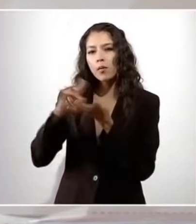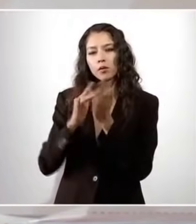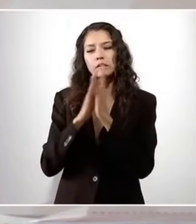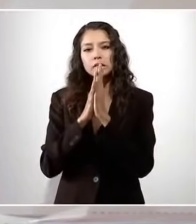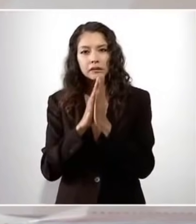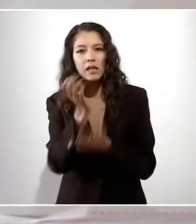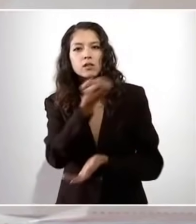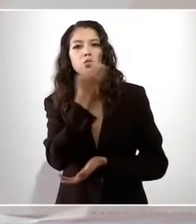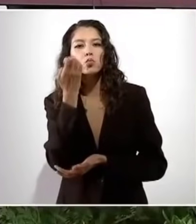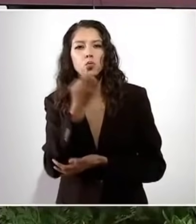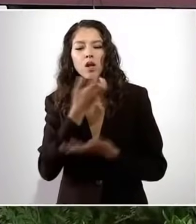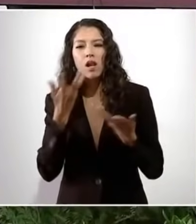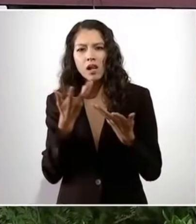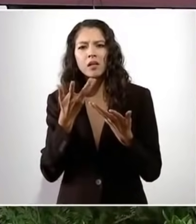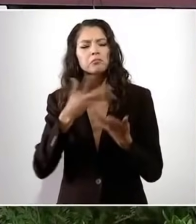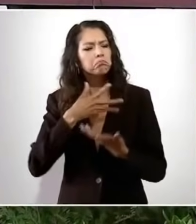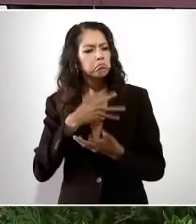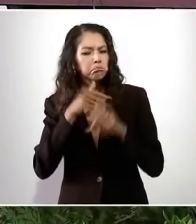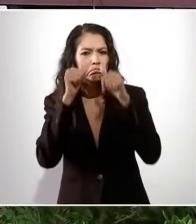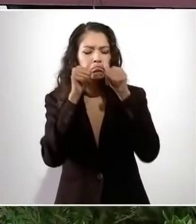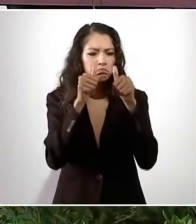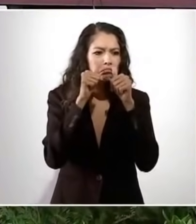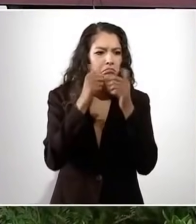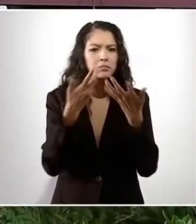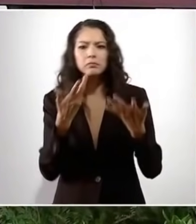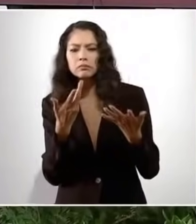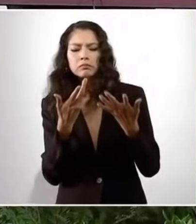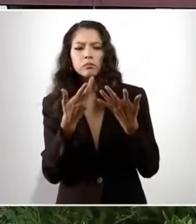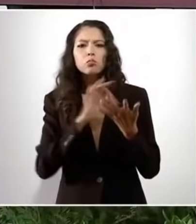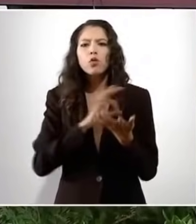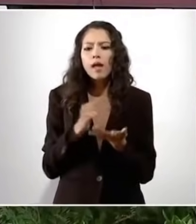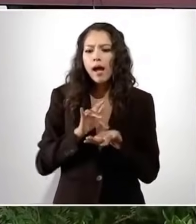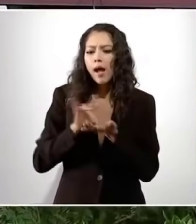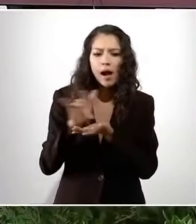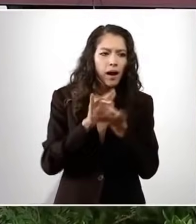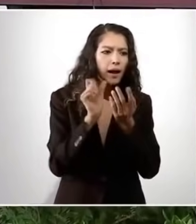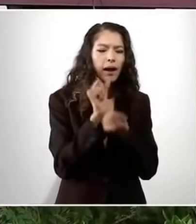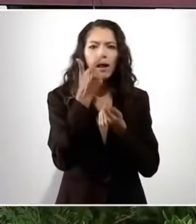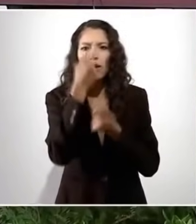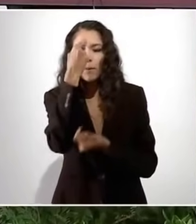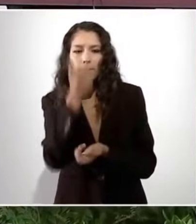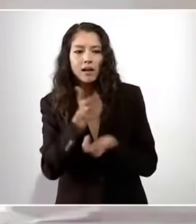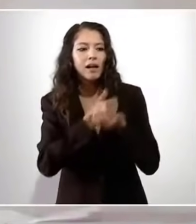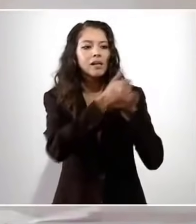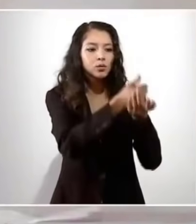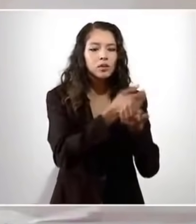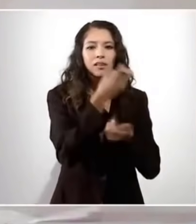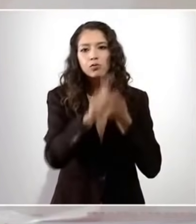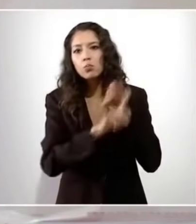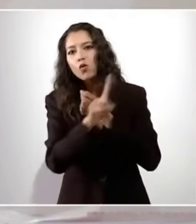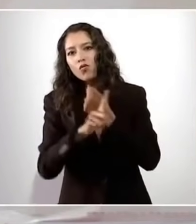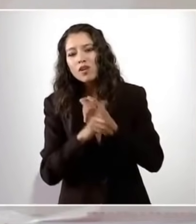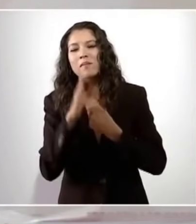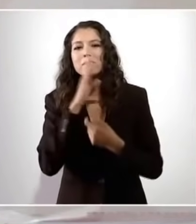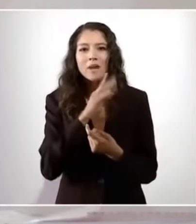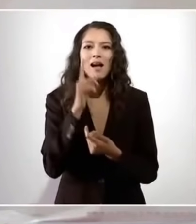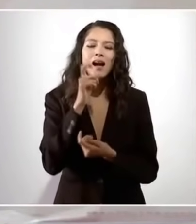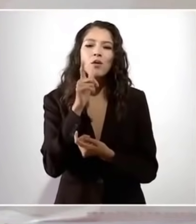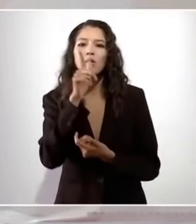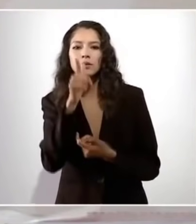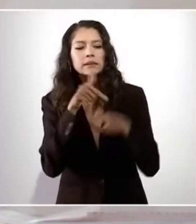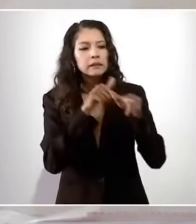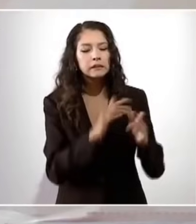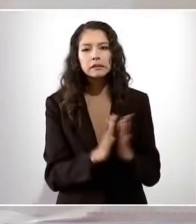de las escuelas y estaremos al pendiente de qué podemos apoyar para solventar este tipo de situaciones. A la siguiente, por